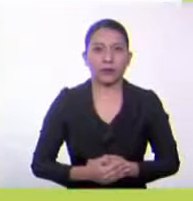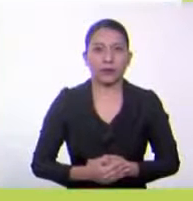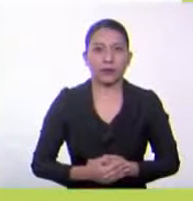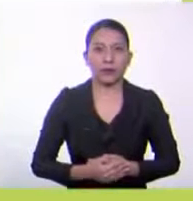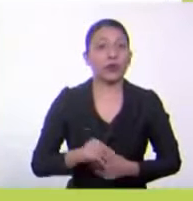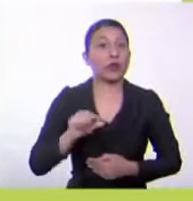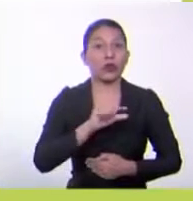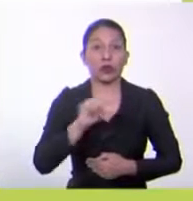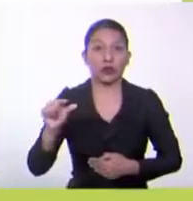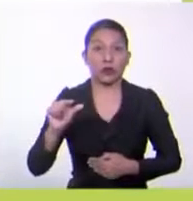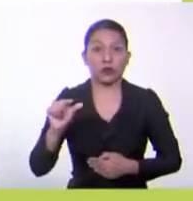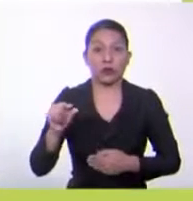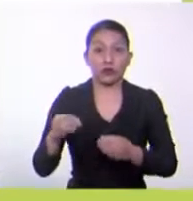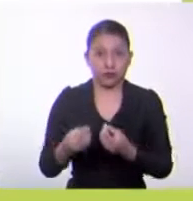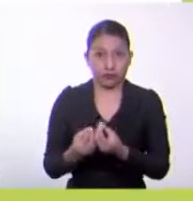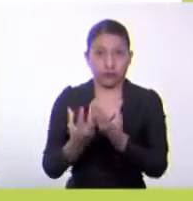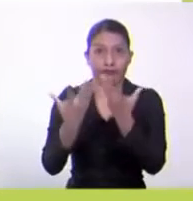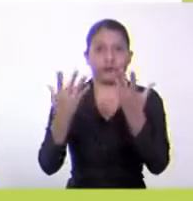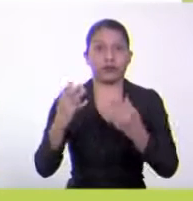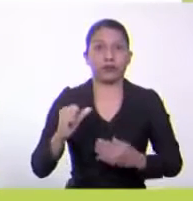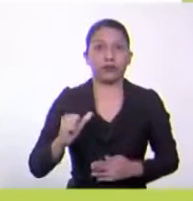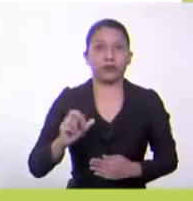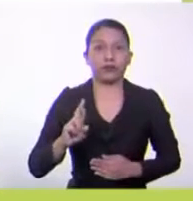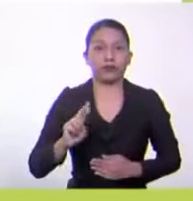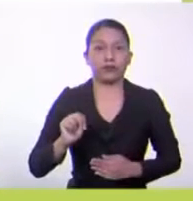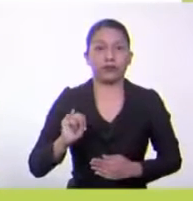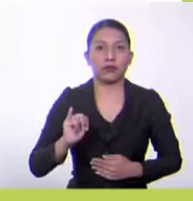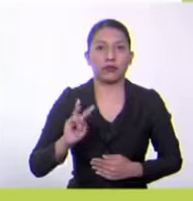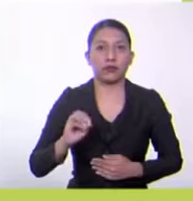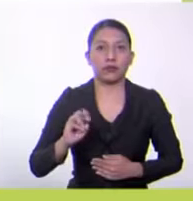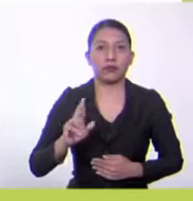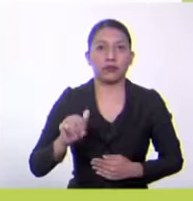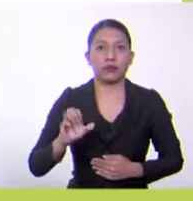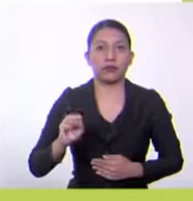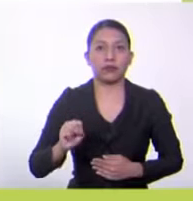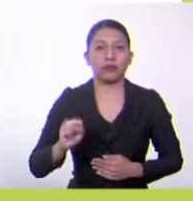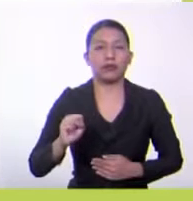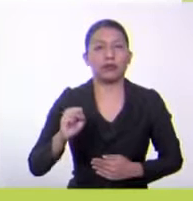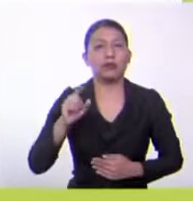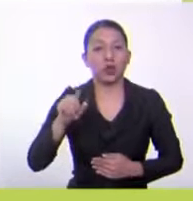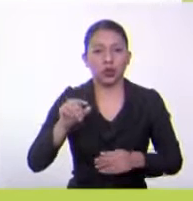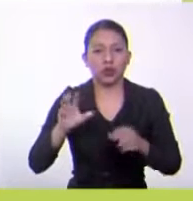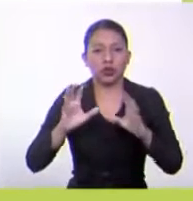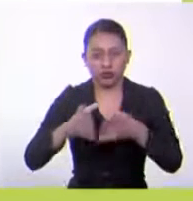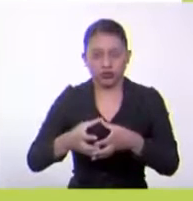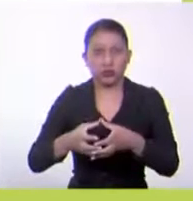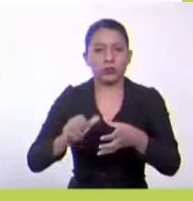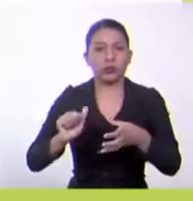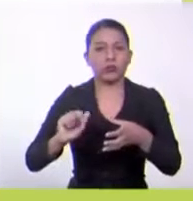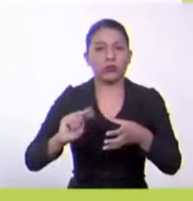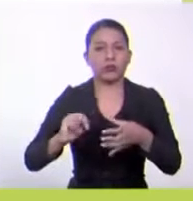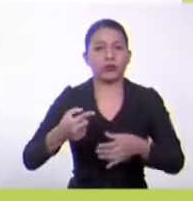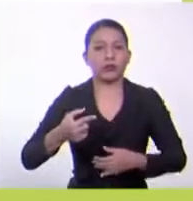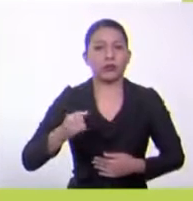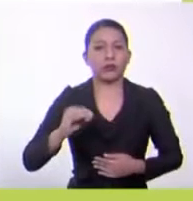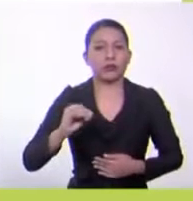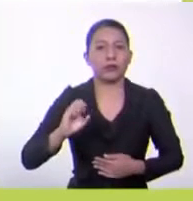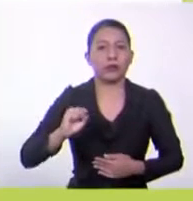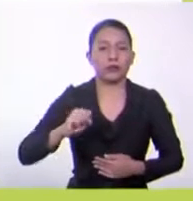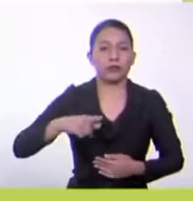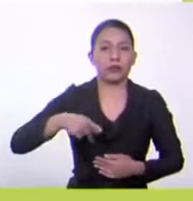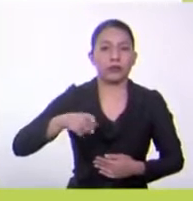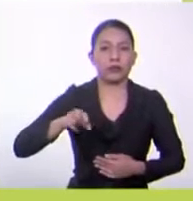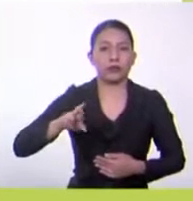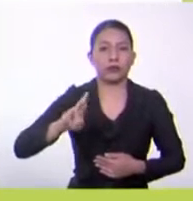Nombre: plantas carnívoras. Reino: Plantae. Grupo: Angiospermas.